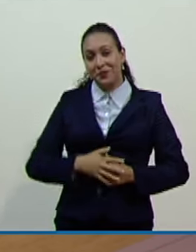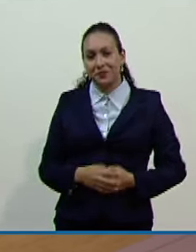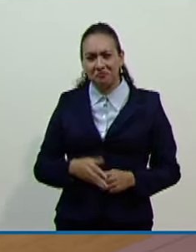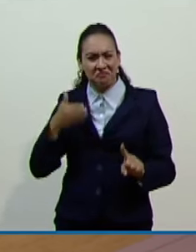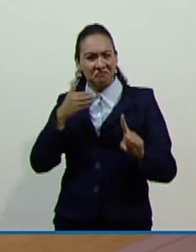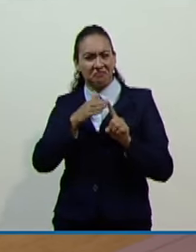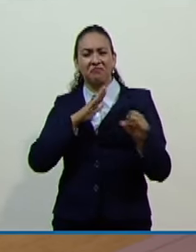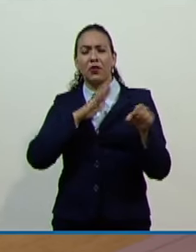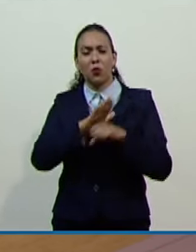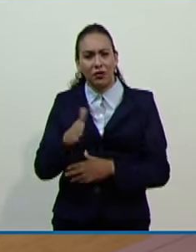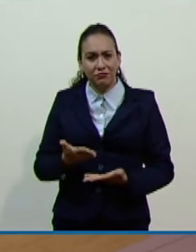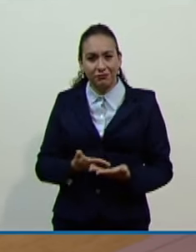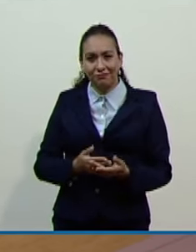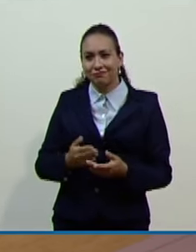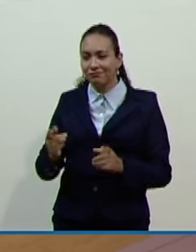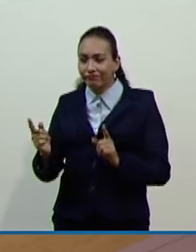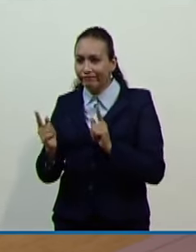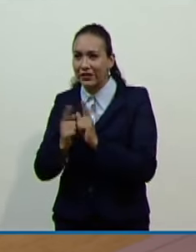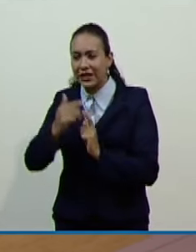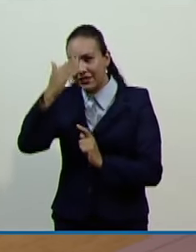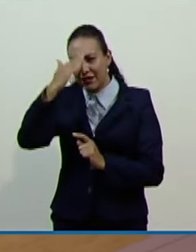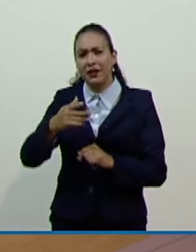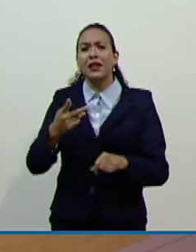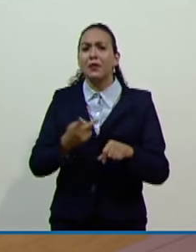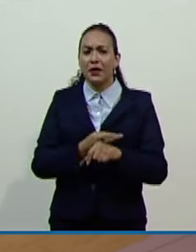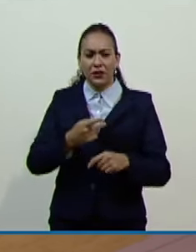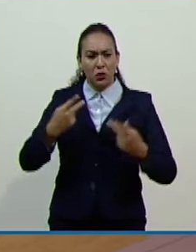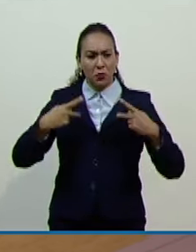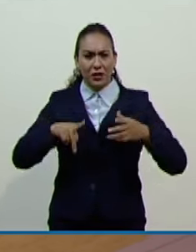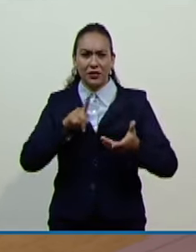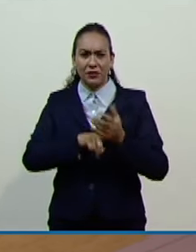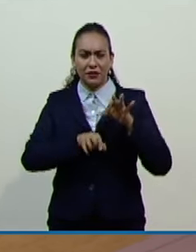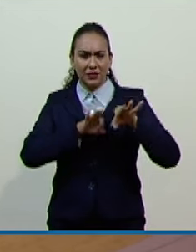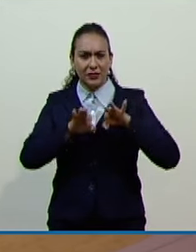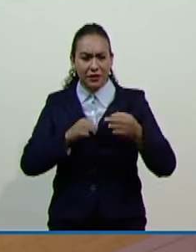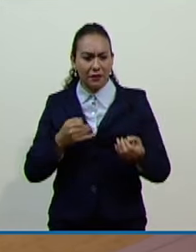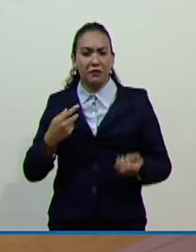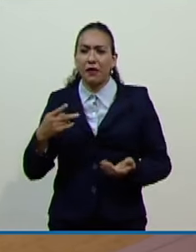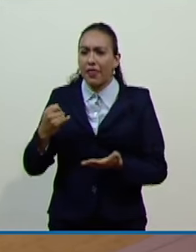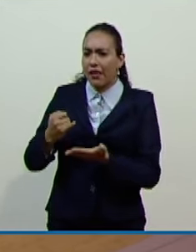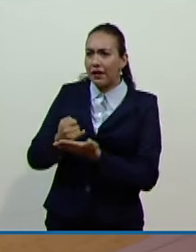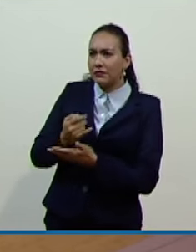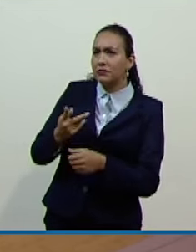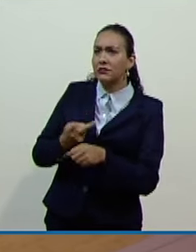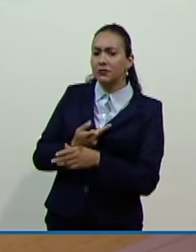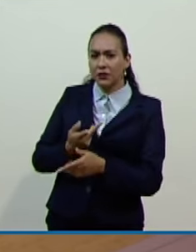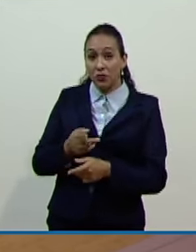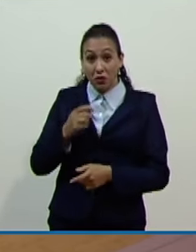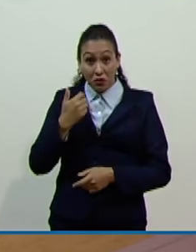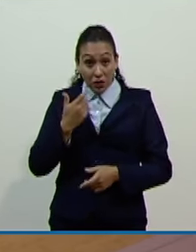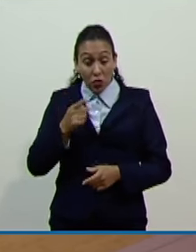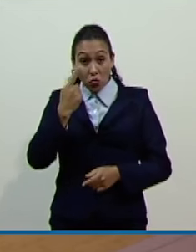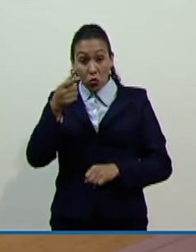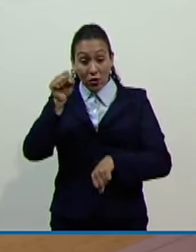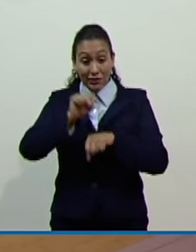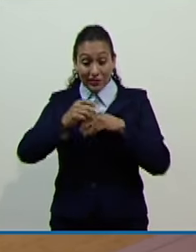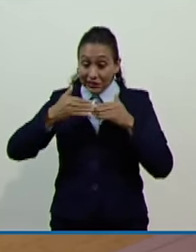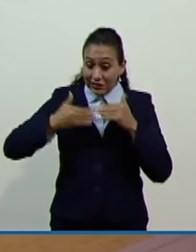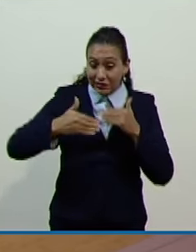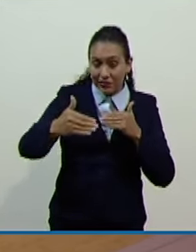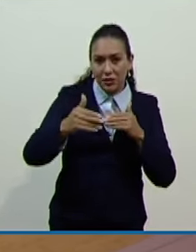fin de conocer cómo recibieron los trabajadores esta decisión del Consejo de la Judicatura Federal de extender una semana más la